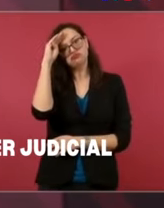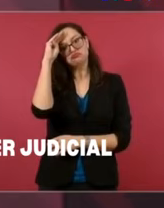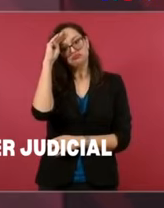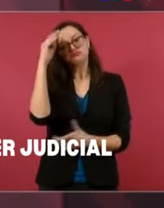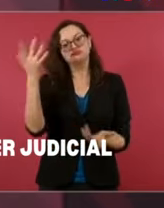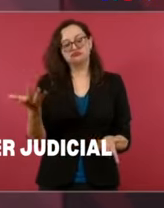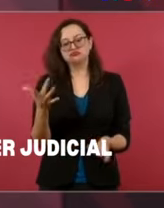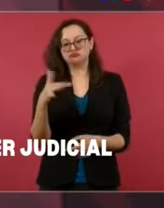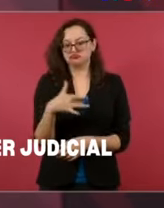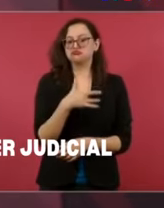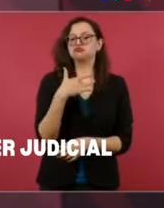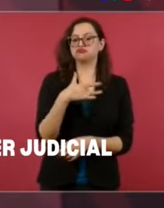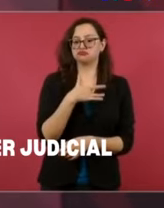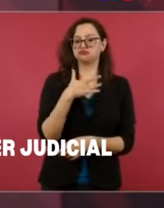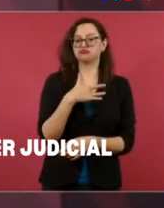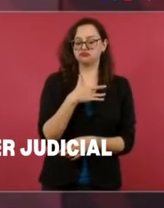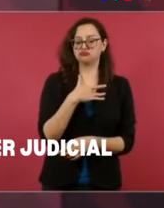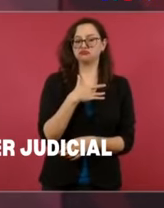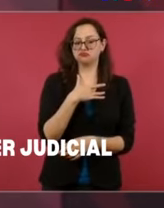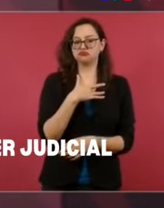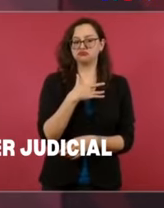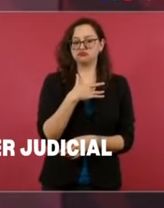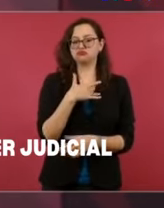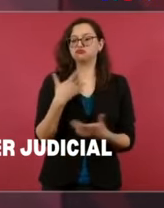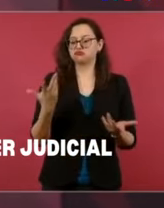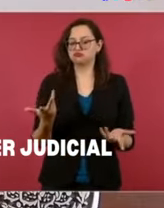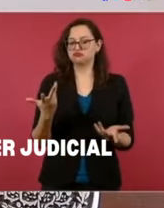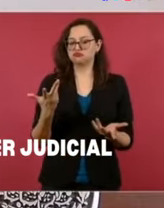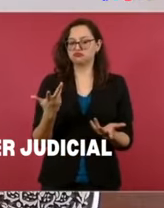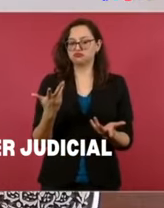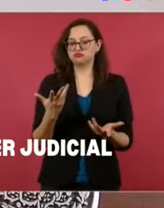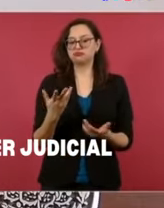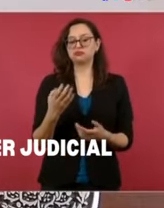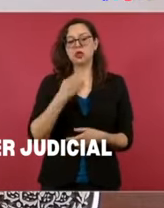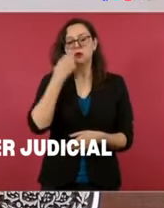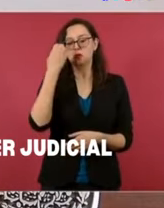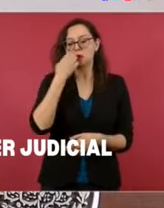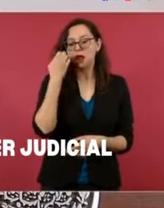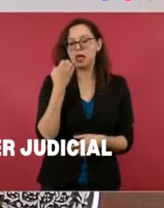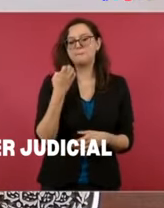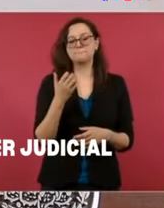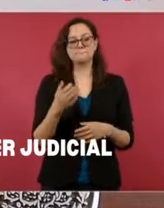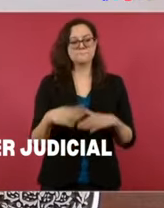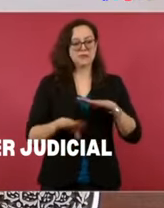la garantía o el derecho a las becas de educación básica,